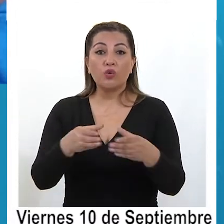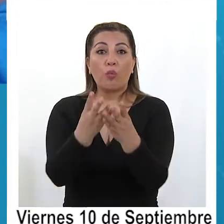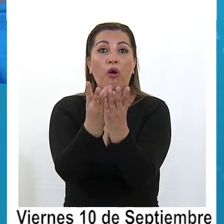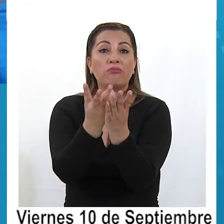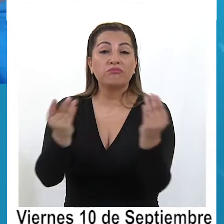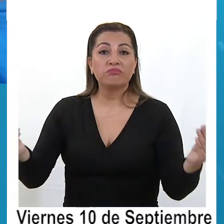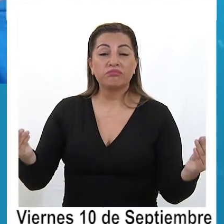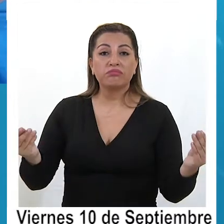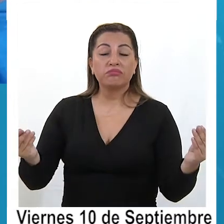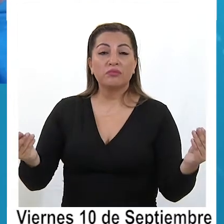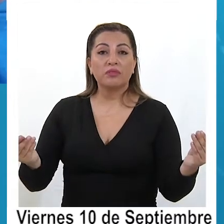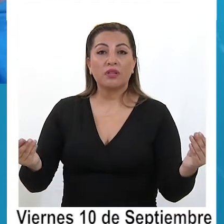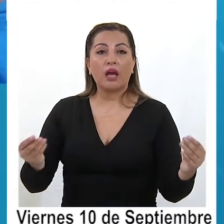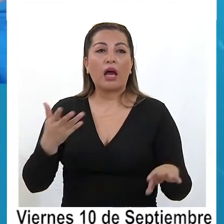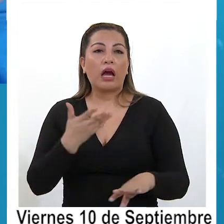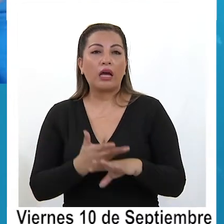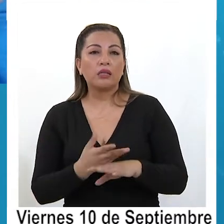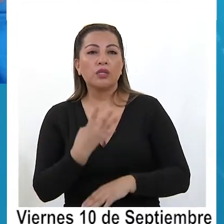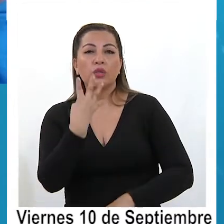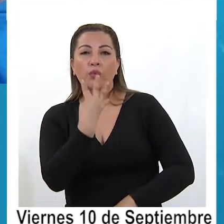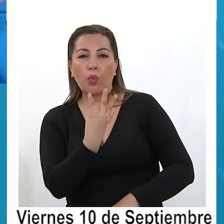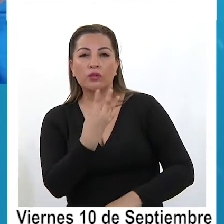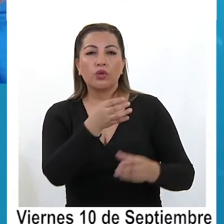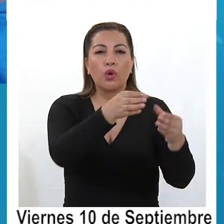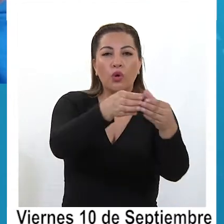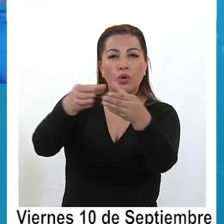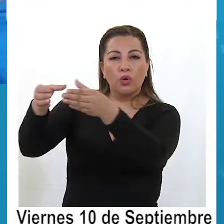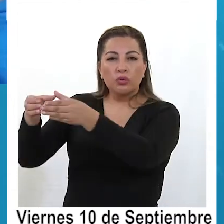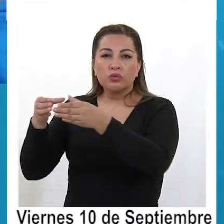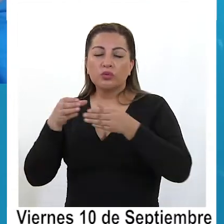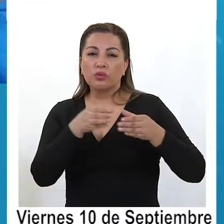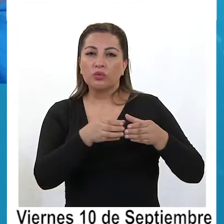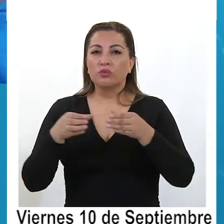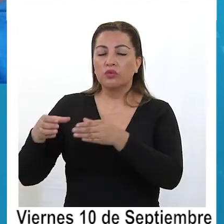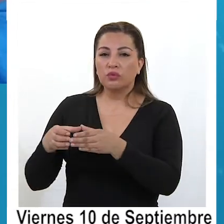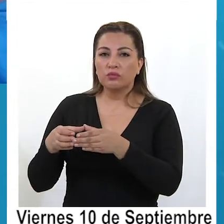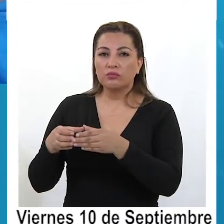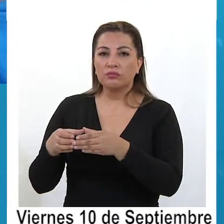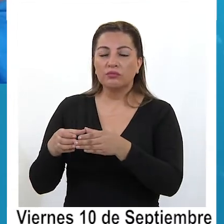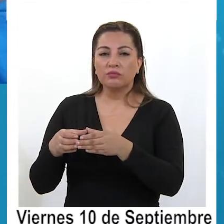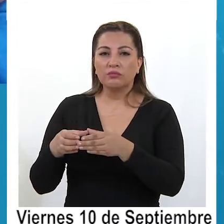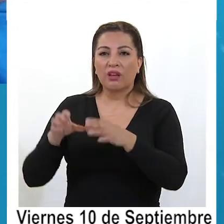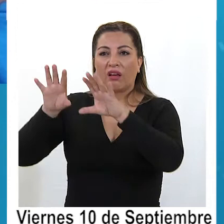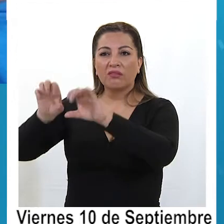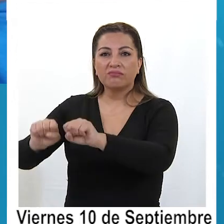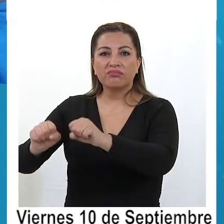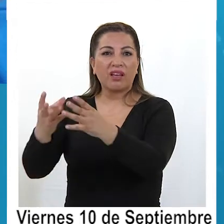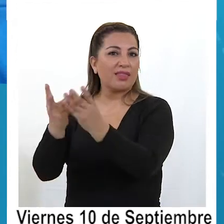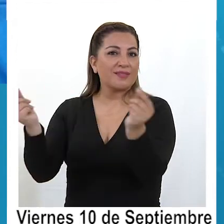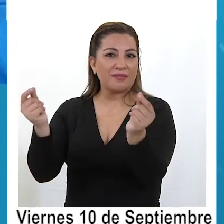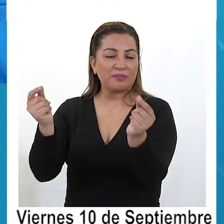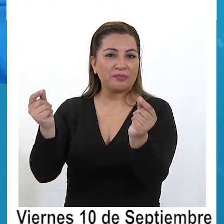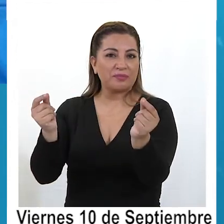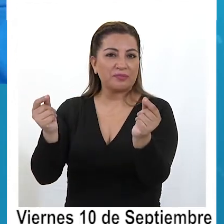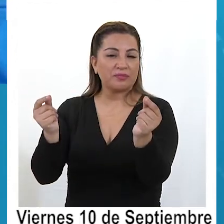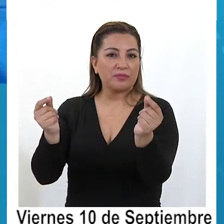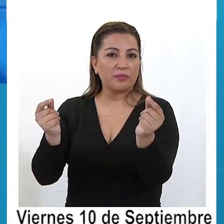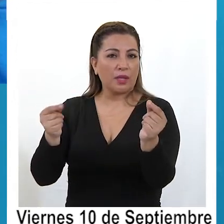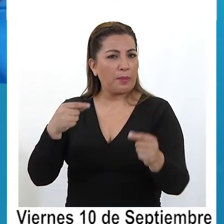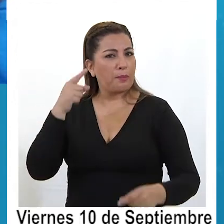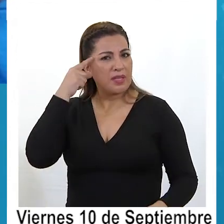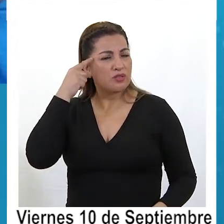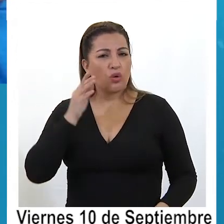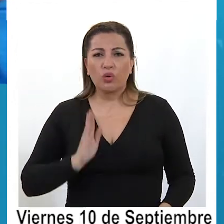que por lo menos hasta ese momento habían cerca de 4 bandas que habían sido detenidas, desarticuladas. No sé si eso se